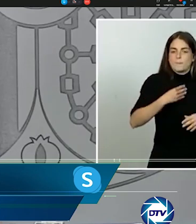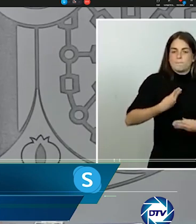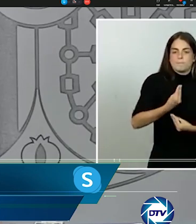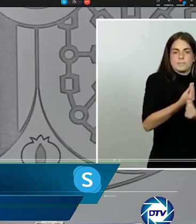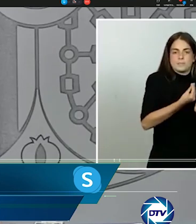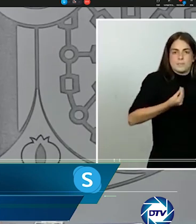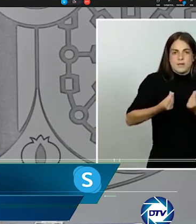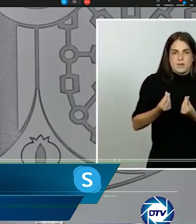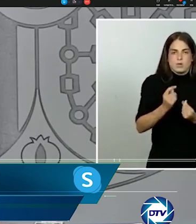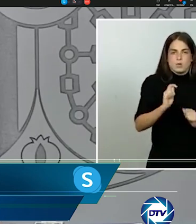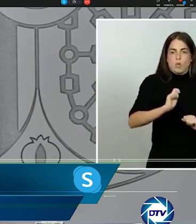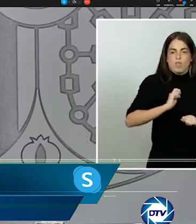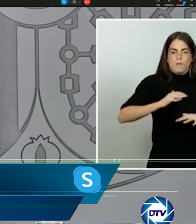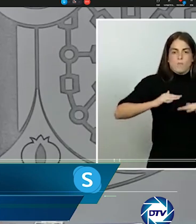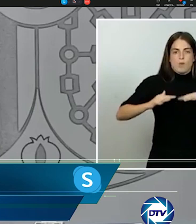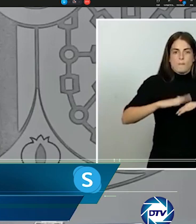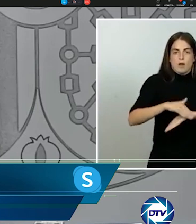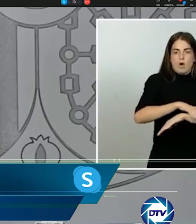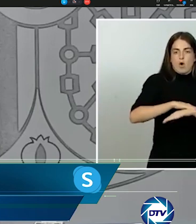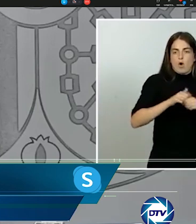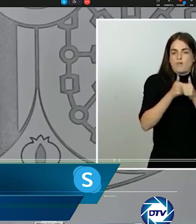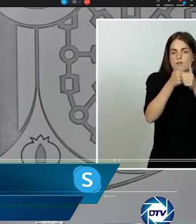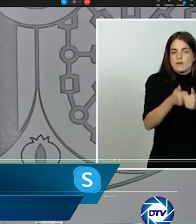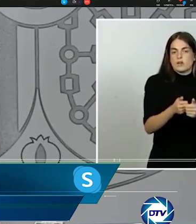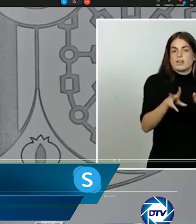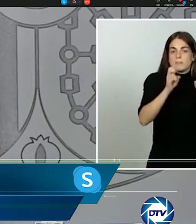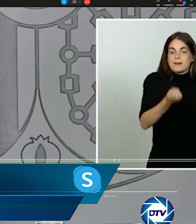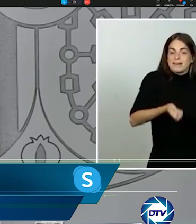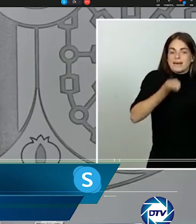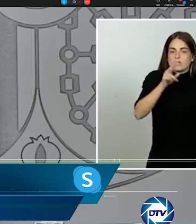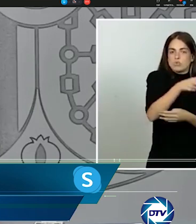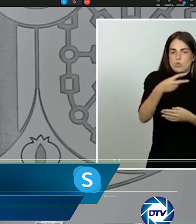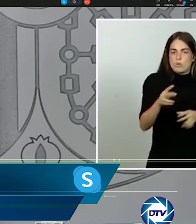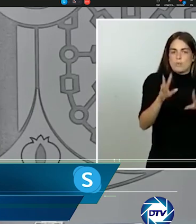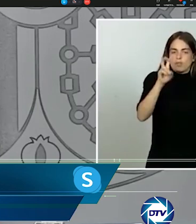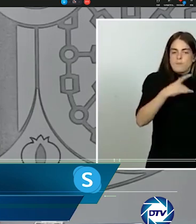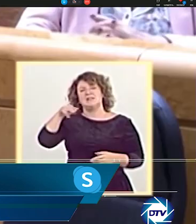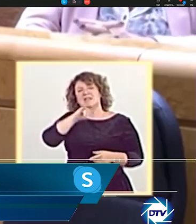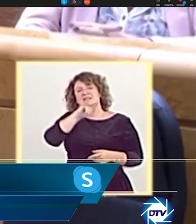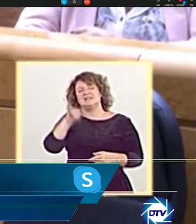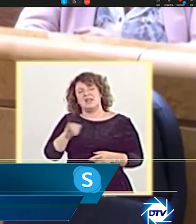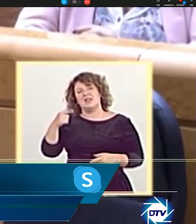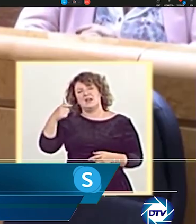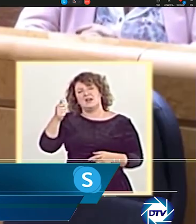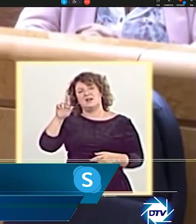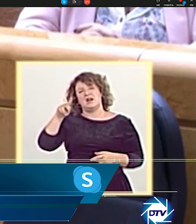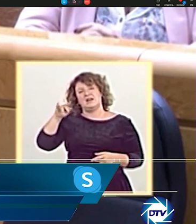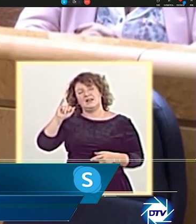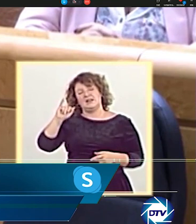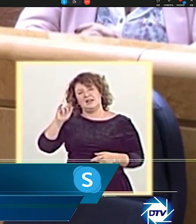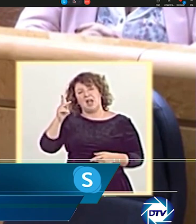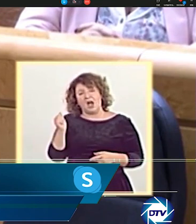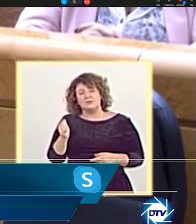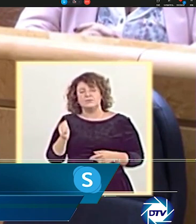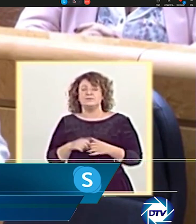ejemplo, en la contratación de productos? Entonces, con ese mismo ejemplo, que tomo además específicamente por conocer el caso de